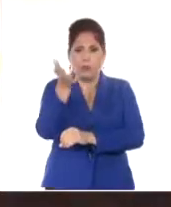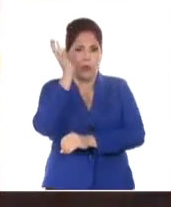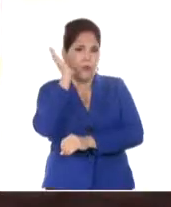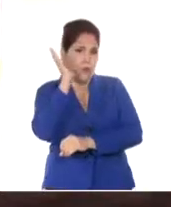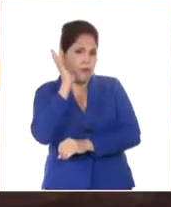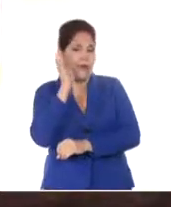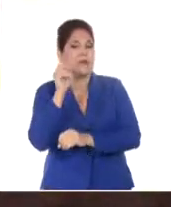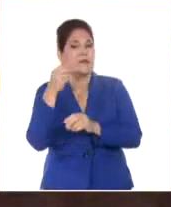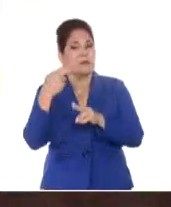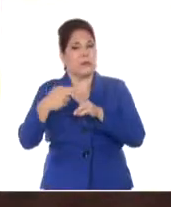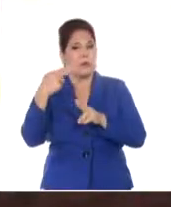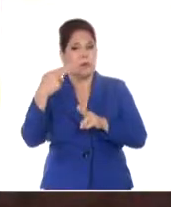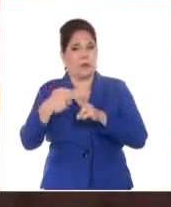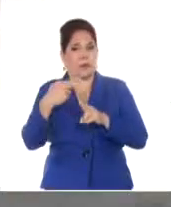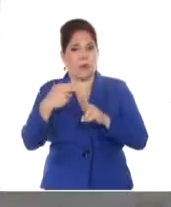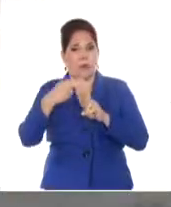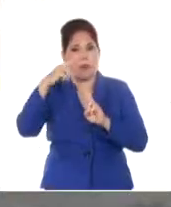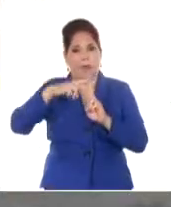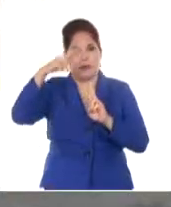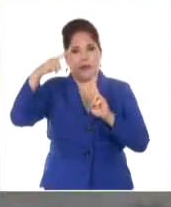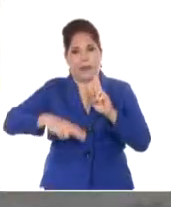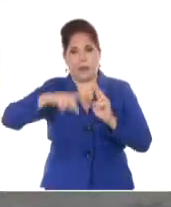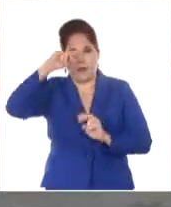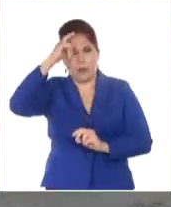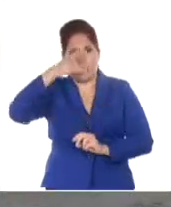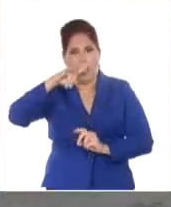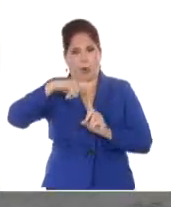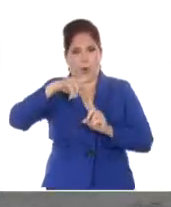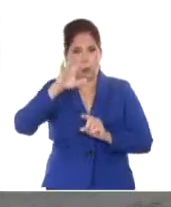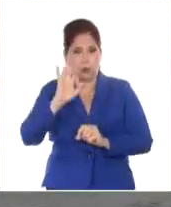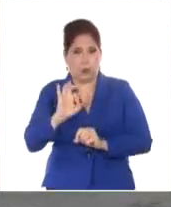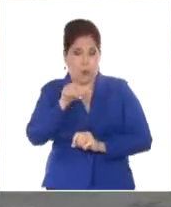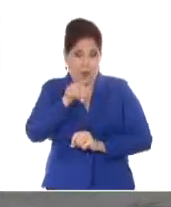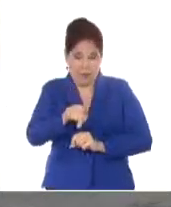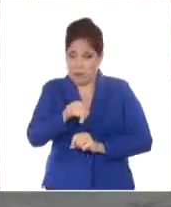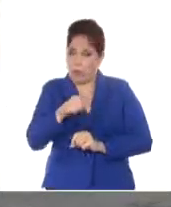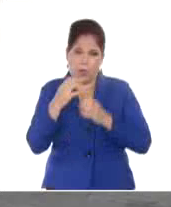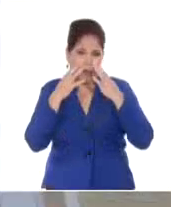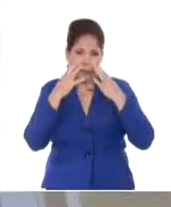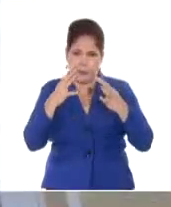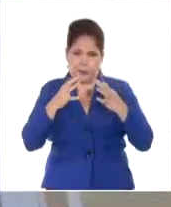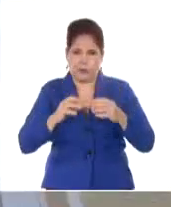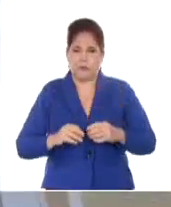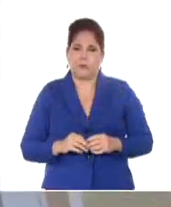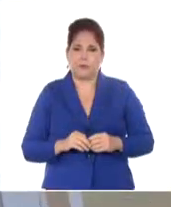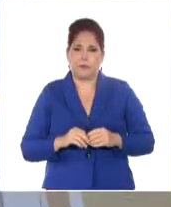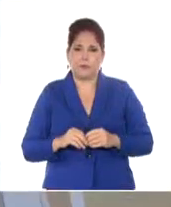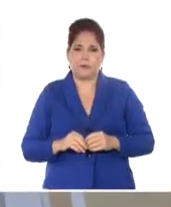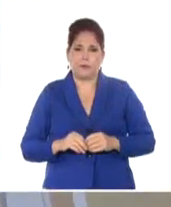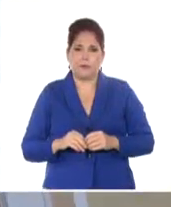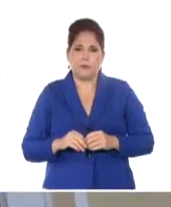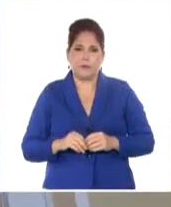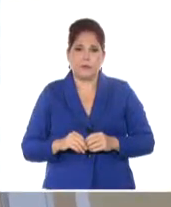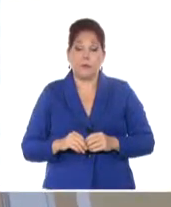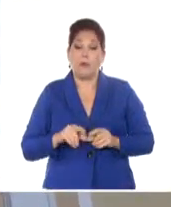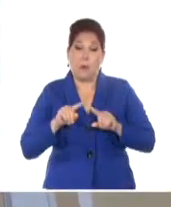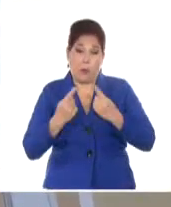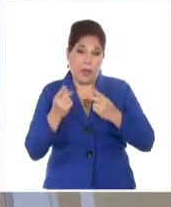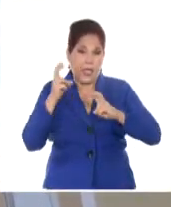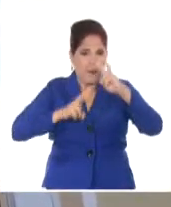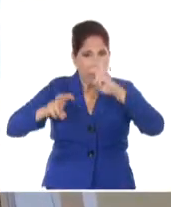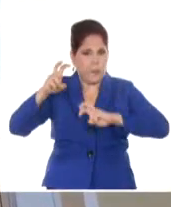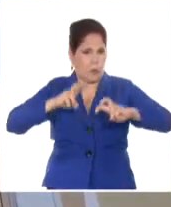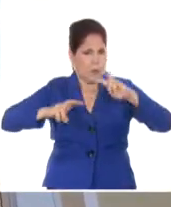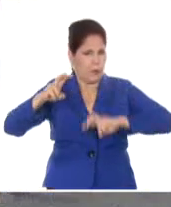conferencia titulada El Teatro Sauto, obra cumbre de Daniel Dall'Aglio, con resultados de las